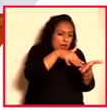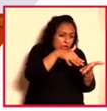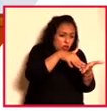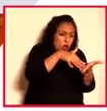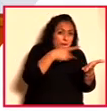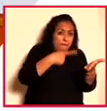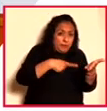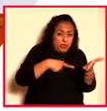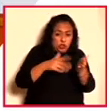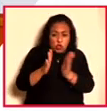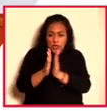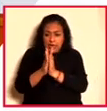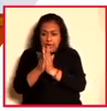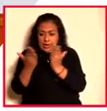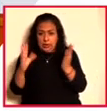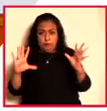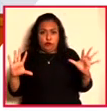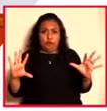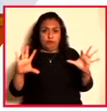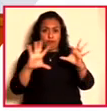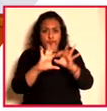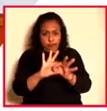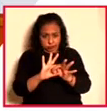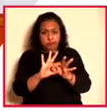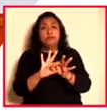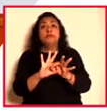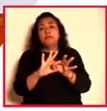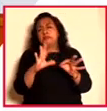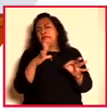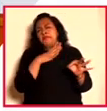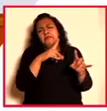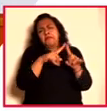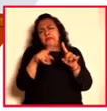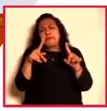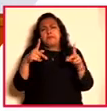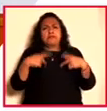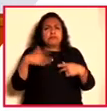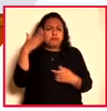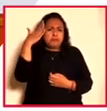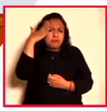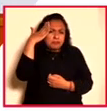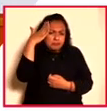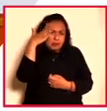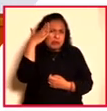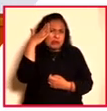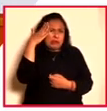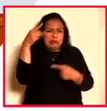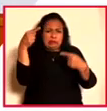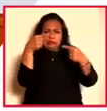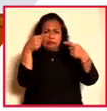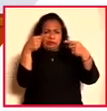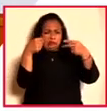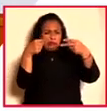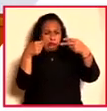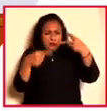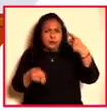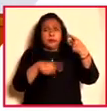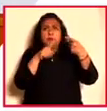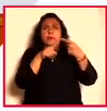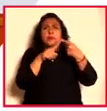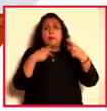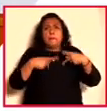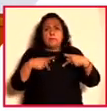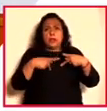binomio entre el lector y el libro, a través de una serie de protagonistas muy puntuales, como son los